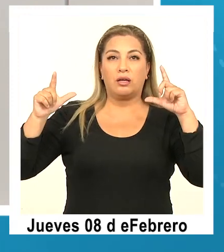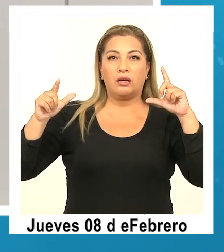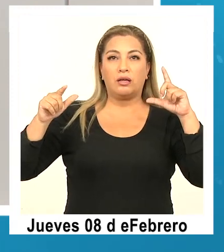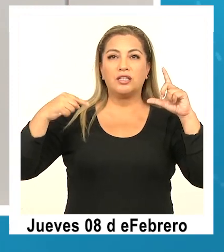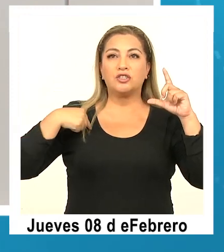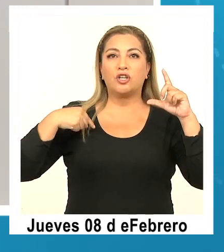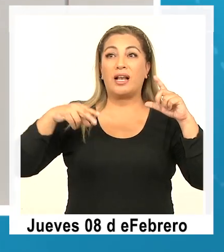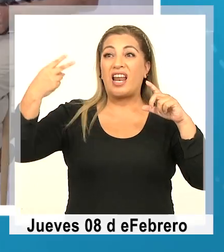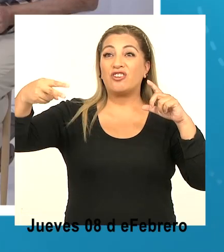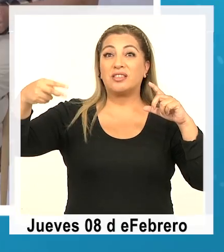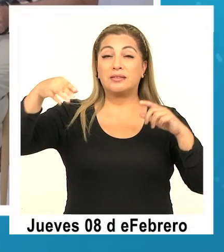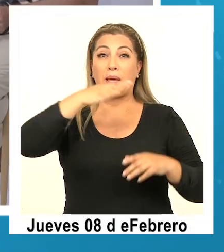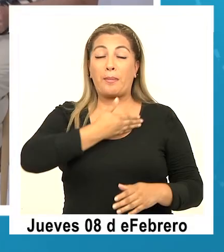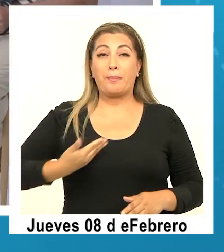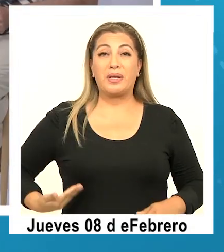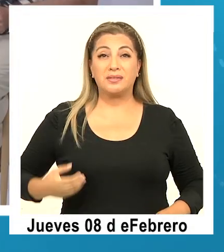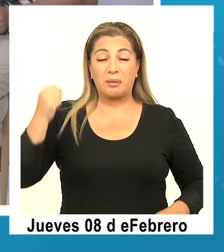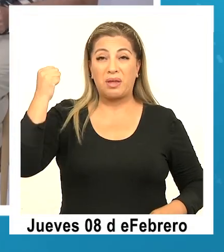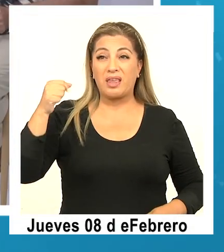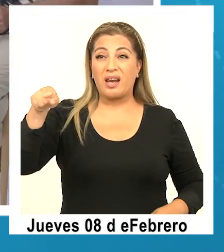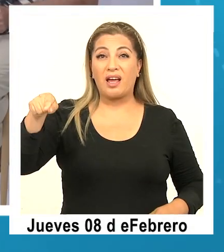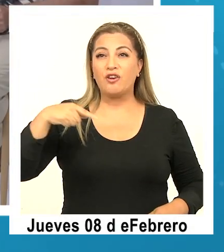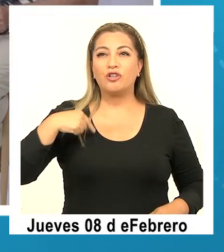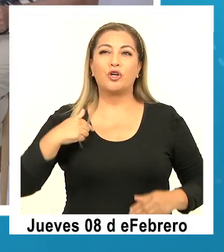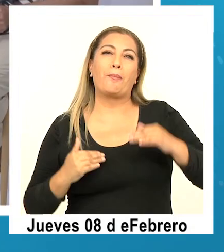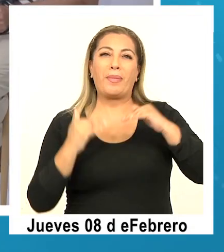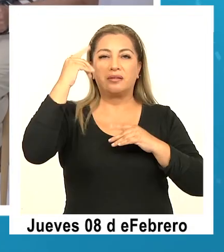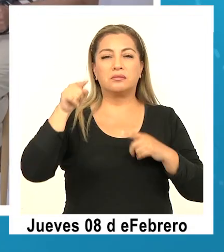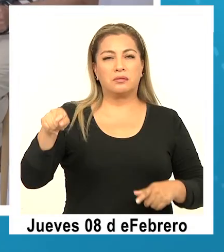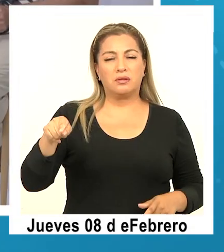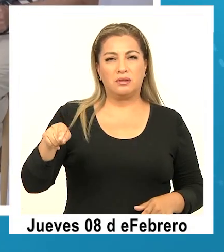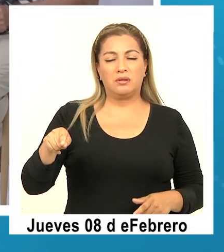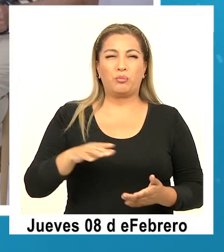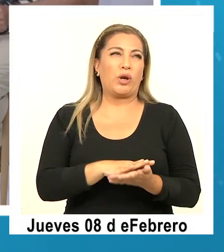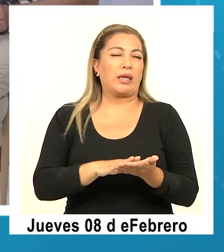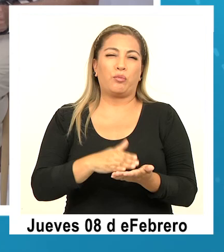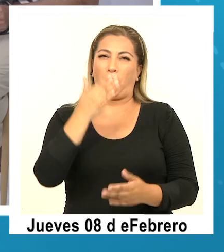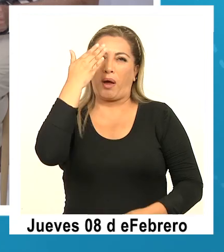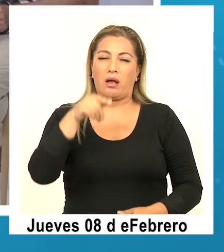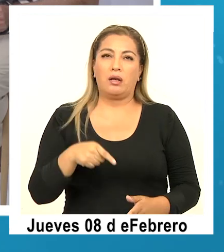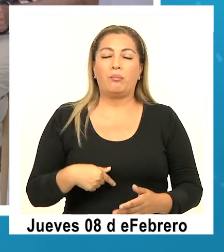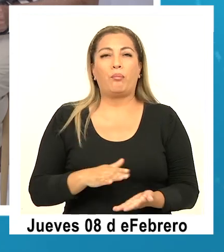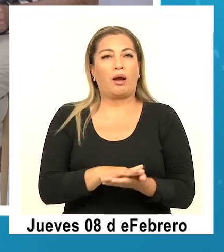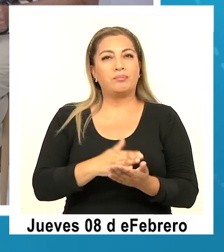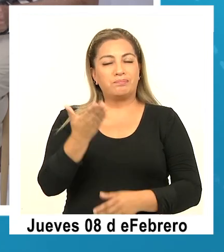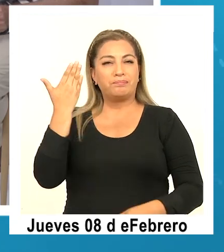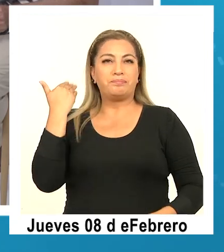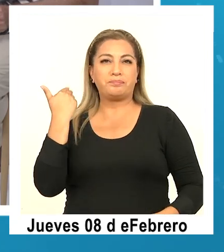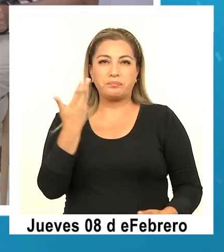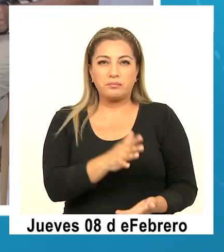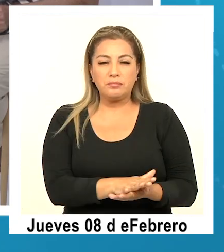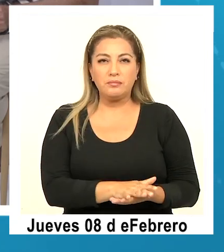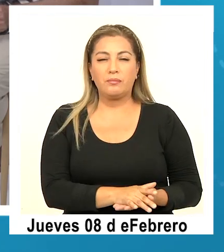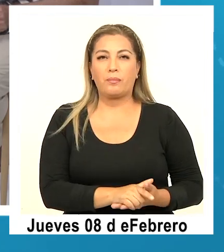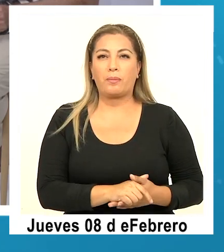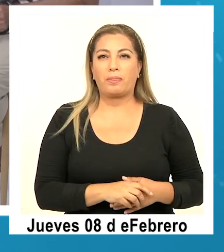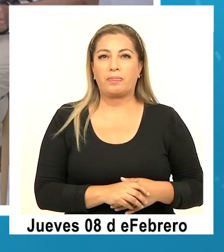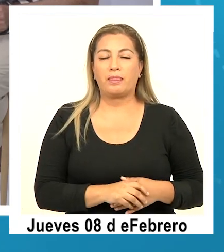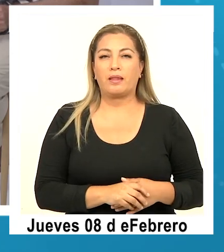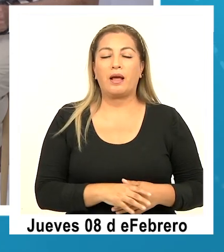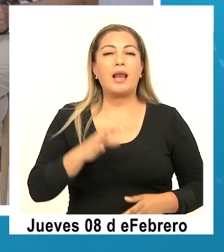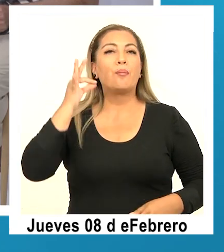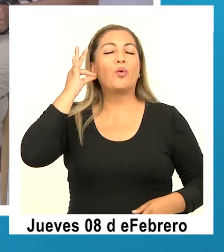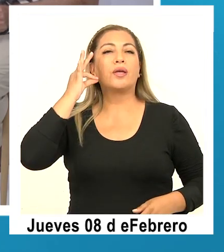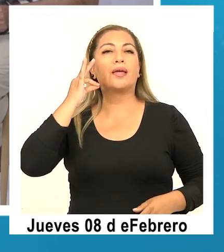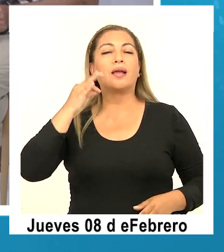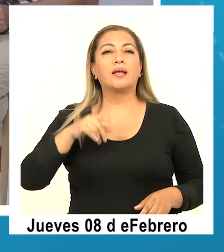noticia. No sé, como a lo mejor es malo el ejemplo, pero antes se usaba que las novias se casaban de